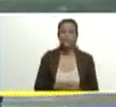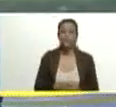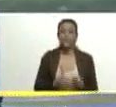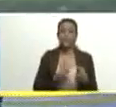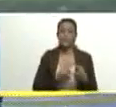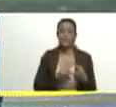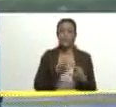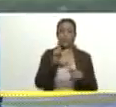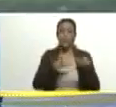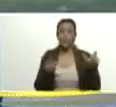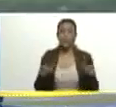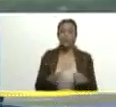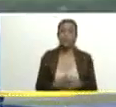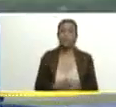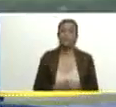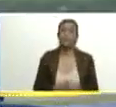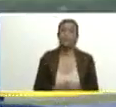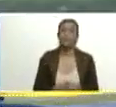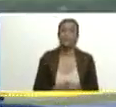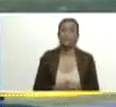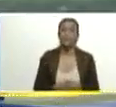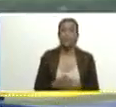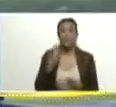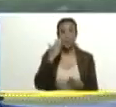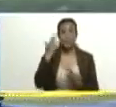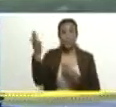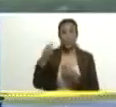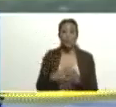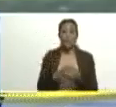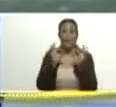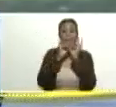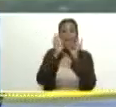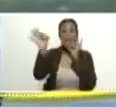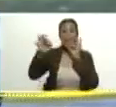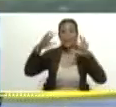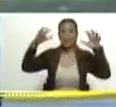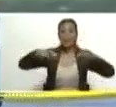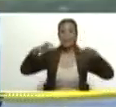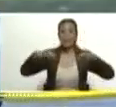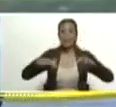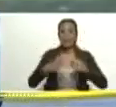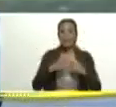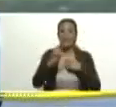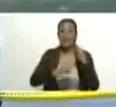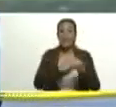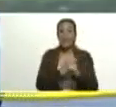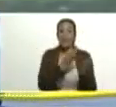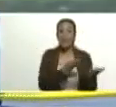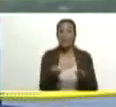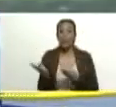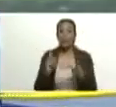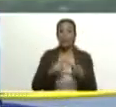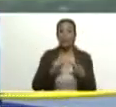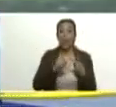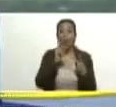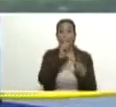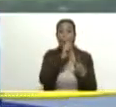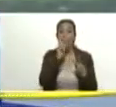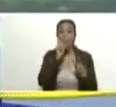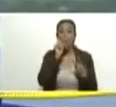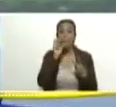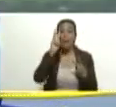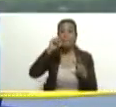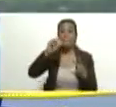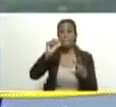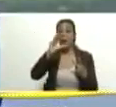La película Damián. Damián quedó allá, aislado por la lluvia. Igualmente Marcos